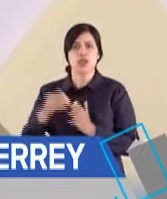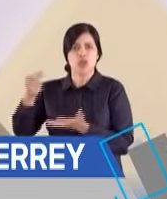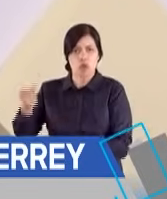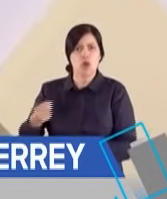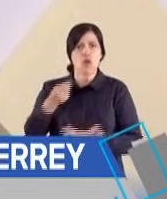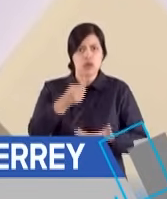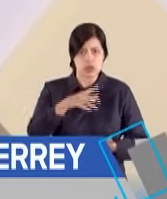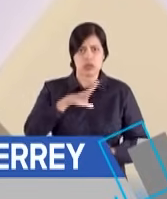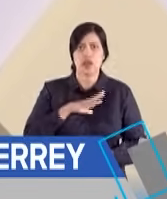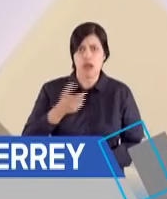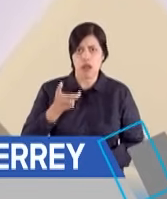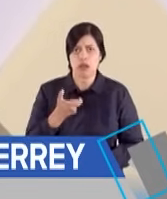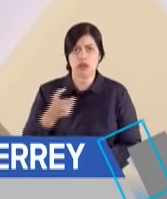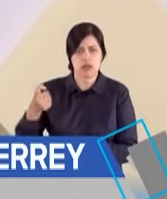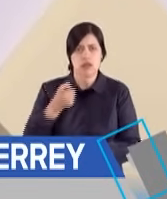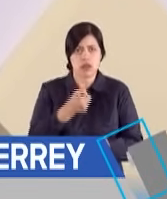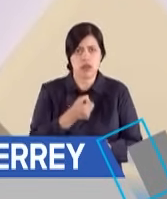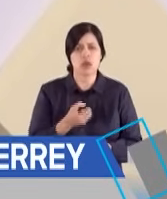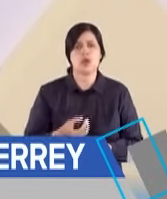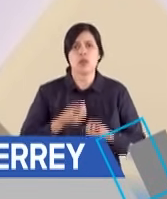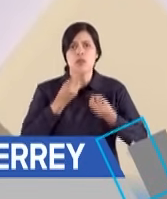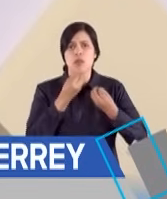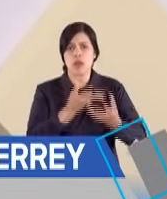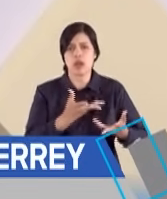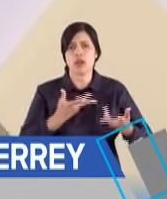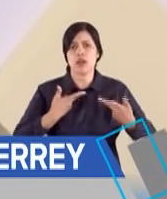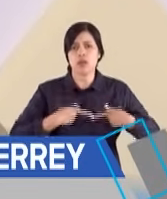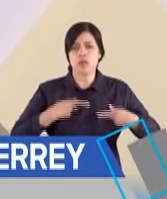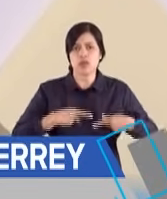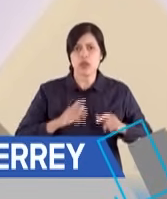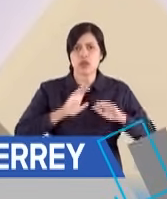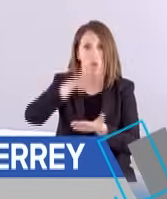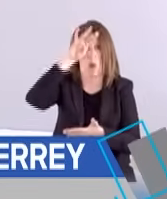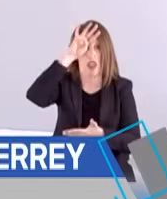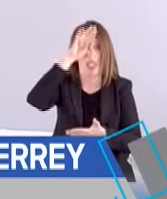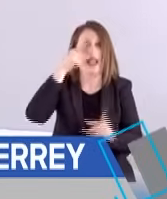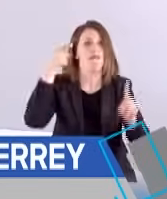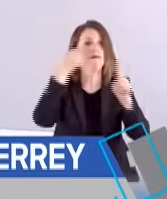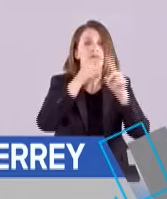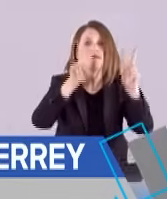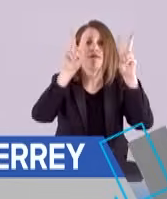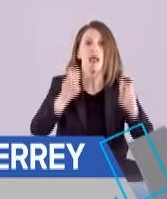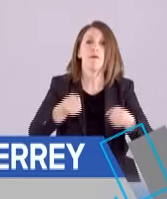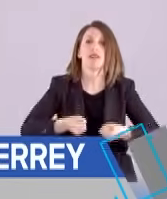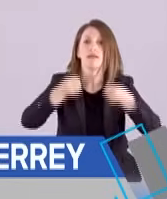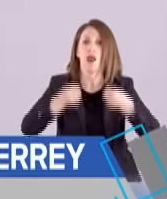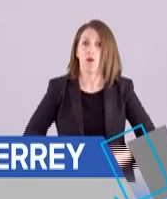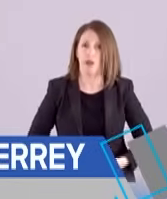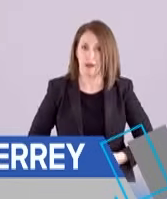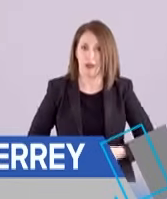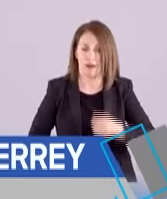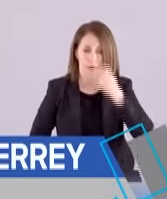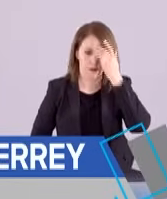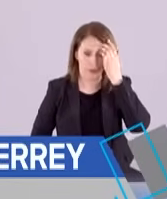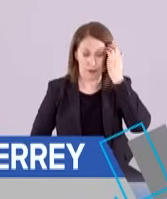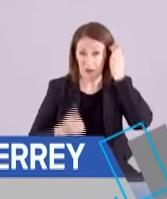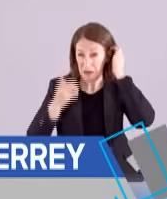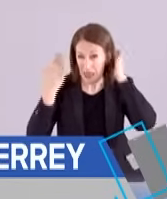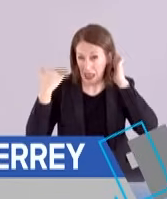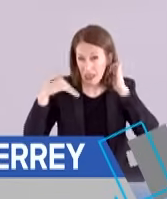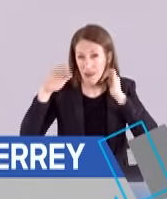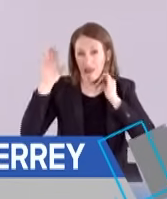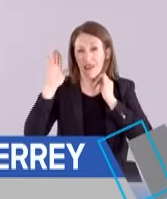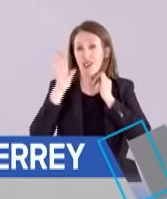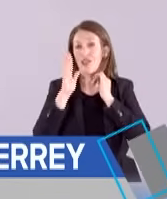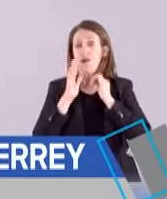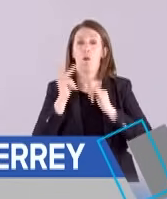y hay recursos para poder dotar de elementos de vialidad para la ciudad. Respecto al tema de la contaminación, Adalberto Madero, candidato